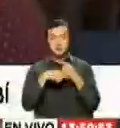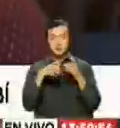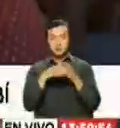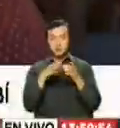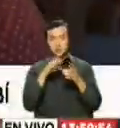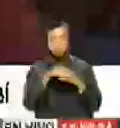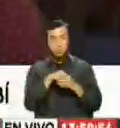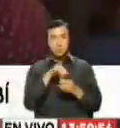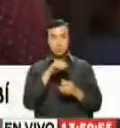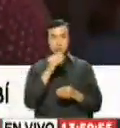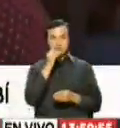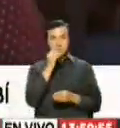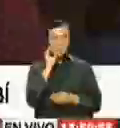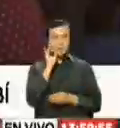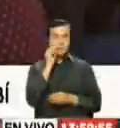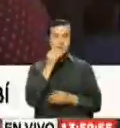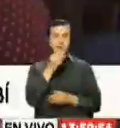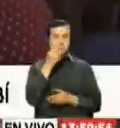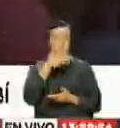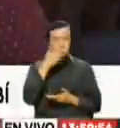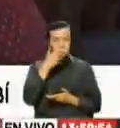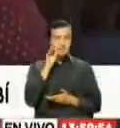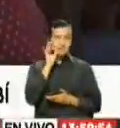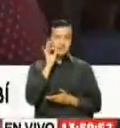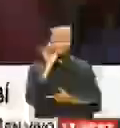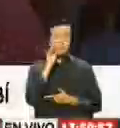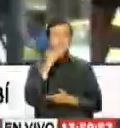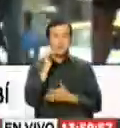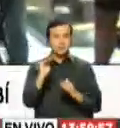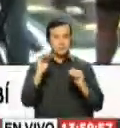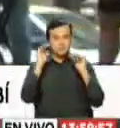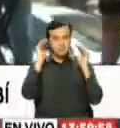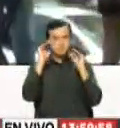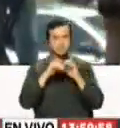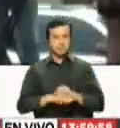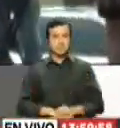paro a comerme un buen ceviche, para mí es un alimento de los mejores.